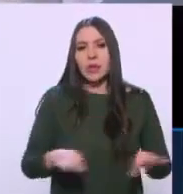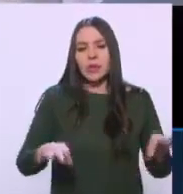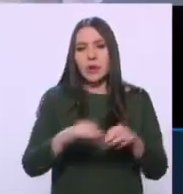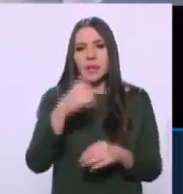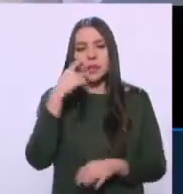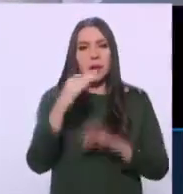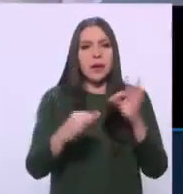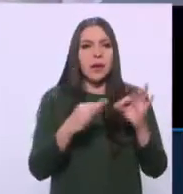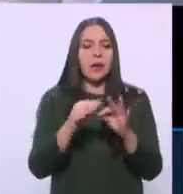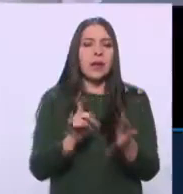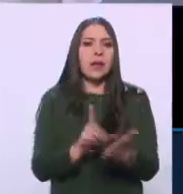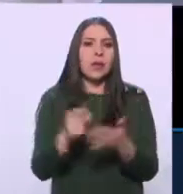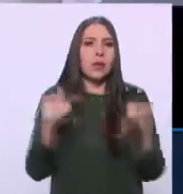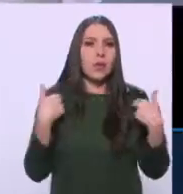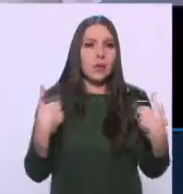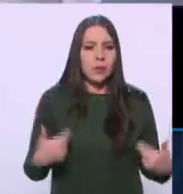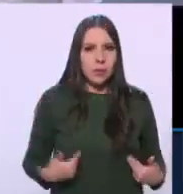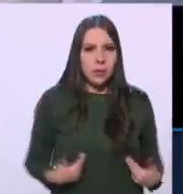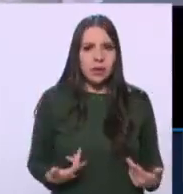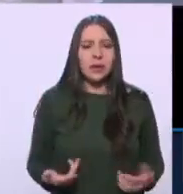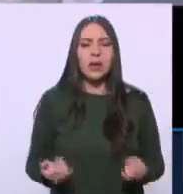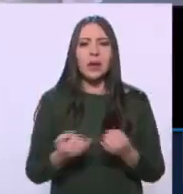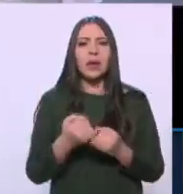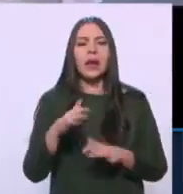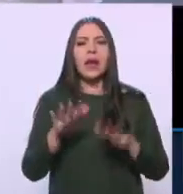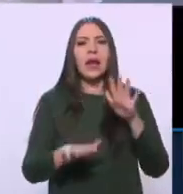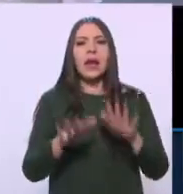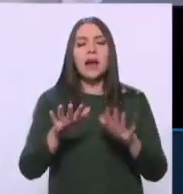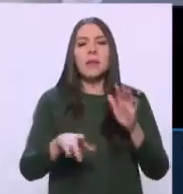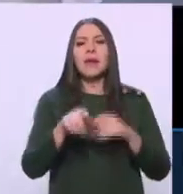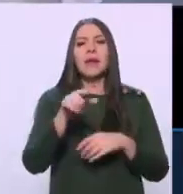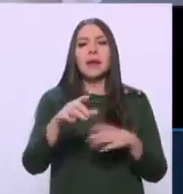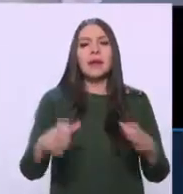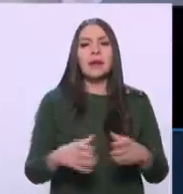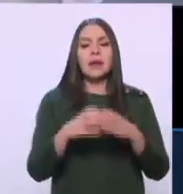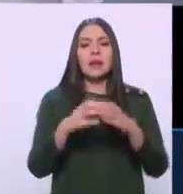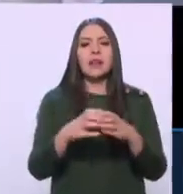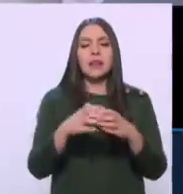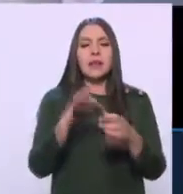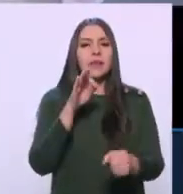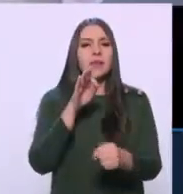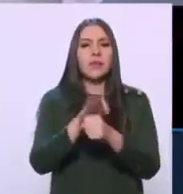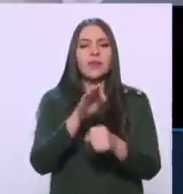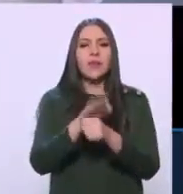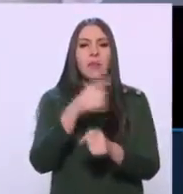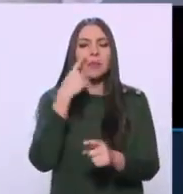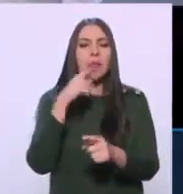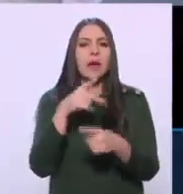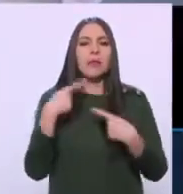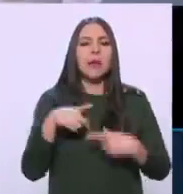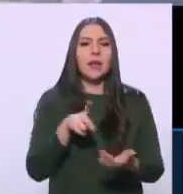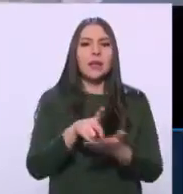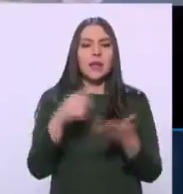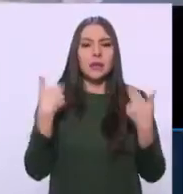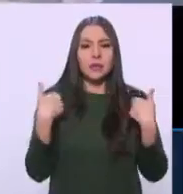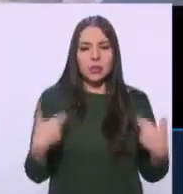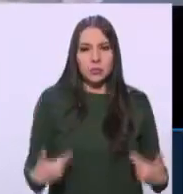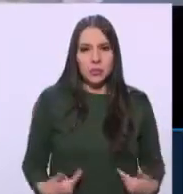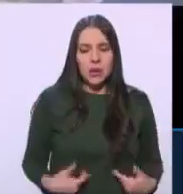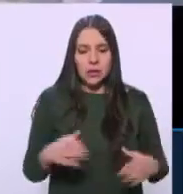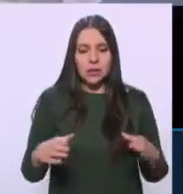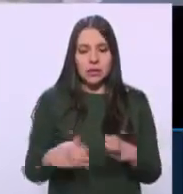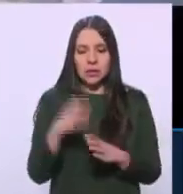cual son en algunas situaciones, como es el Fondo para la Protección de Personas Defensoras de Derechos Humanos y el Fondo para la Reparación Integral del Daño,